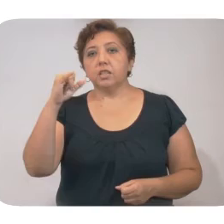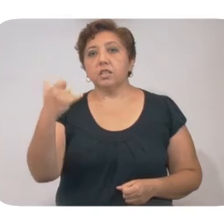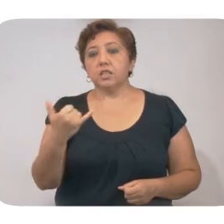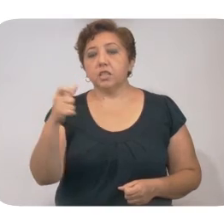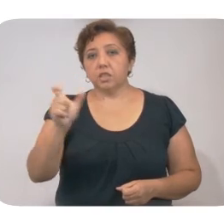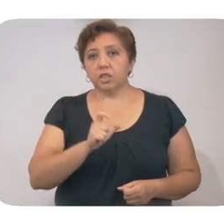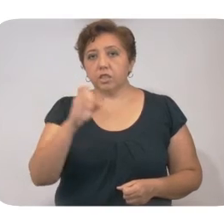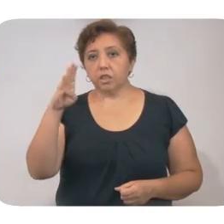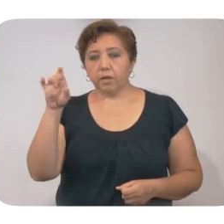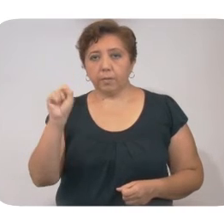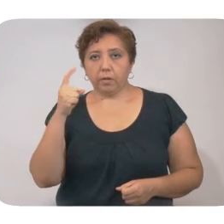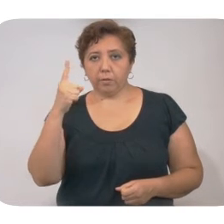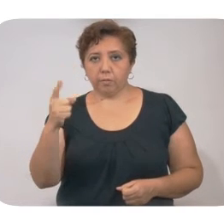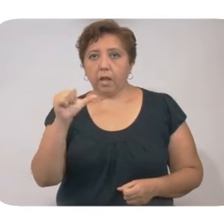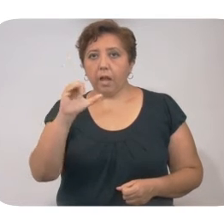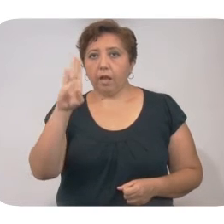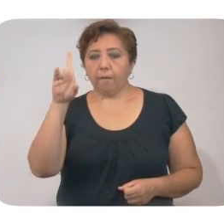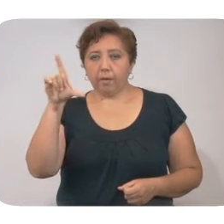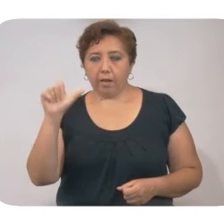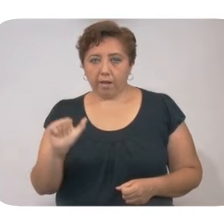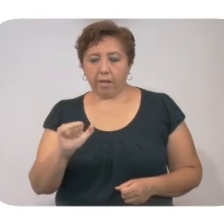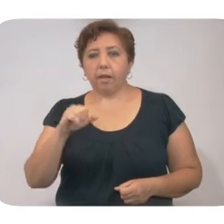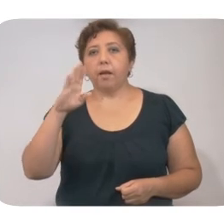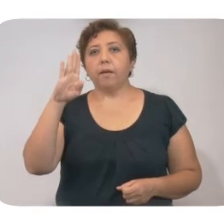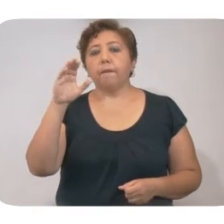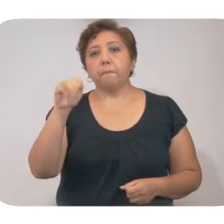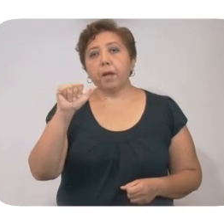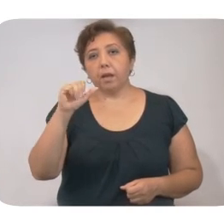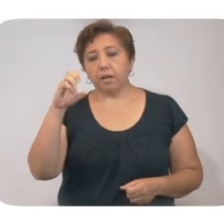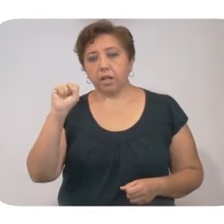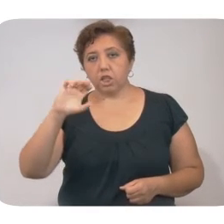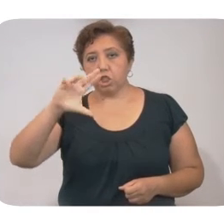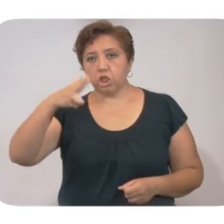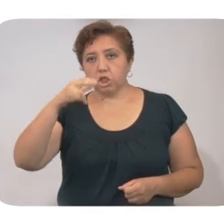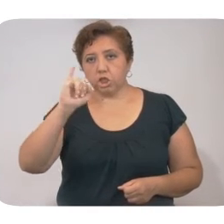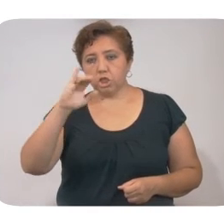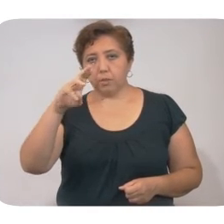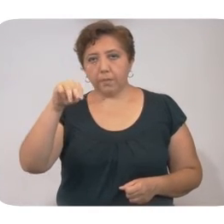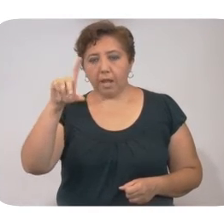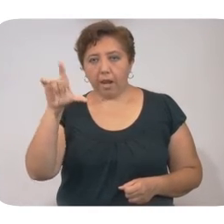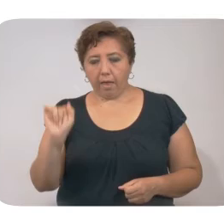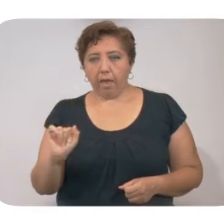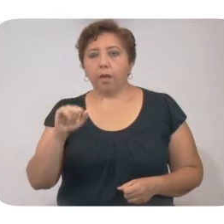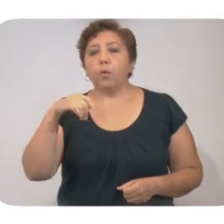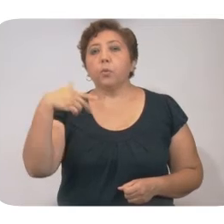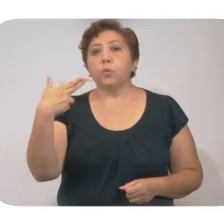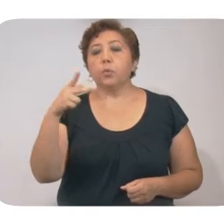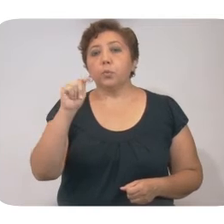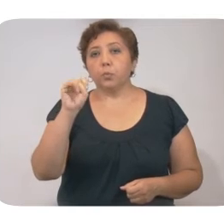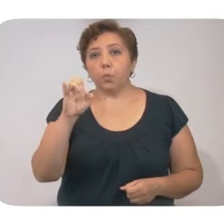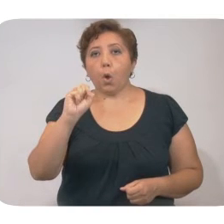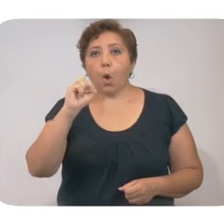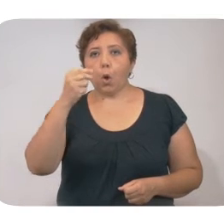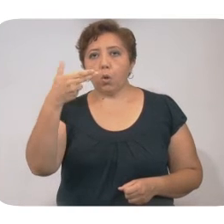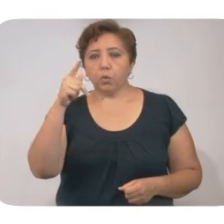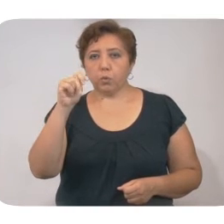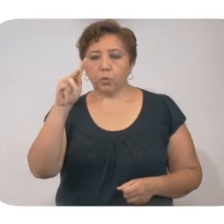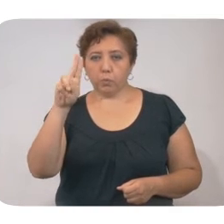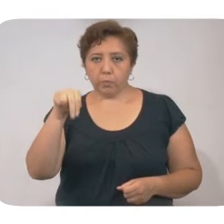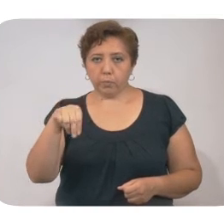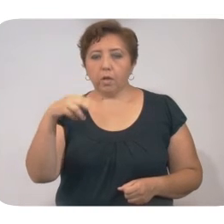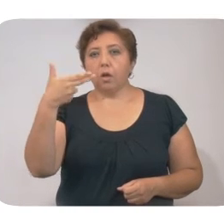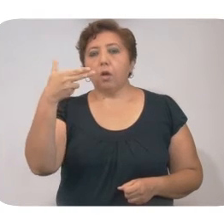Yaxcabá, y 1 en Abalá, Baca, Chemach, Chichimilá, Chiquinzonot, Cuncunul, Joctún,